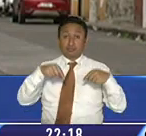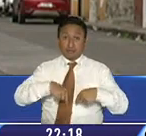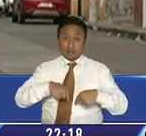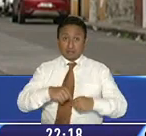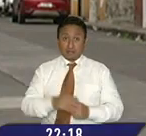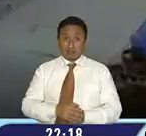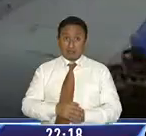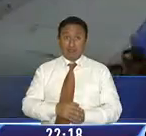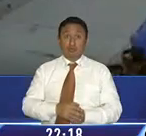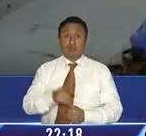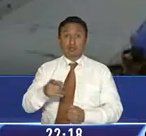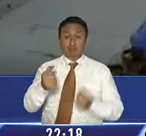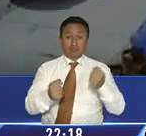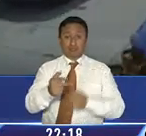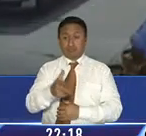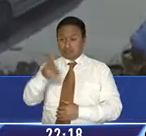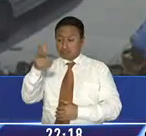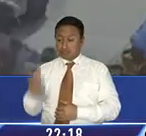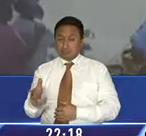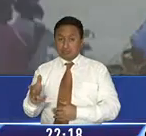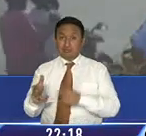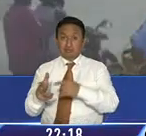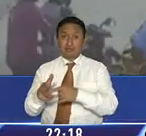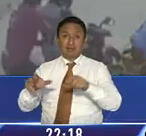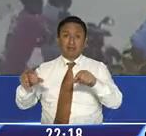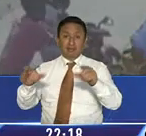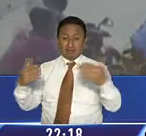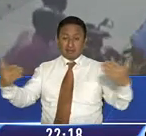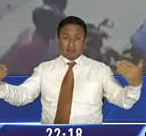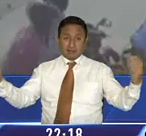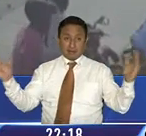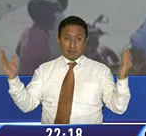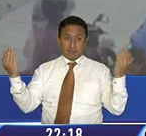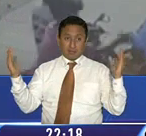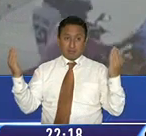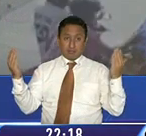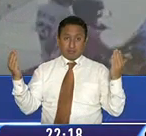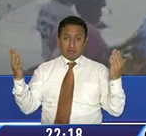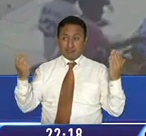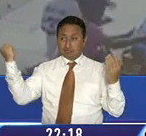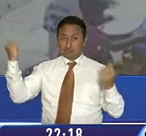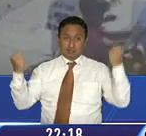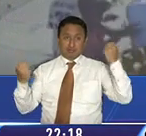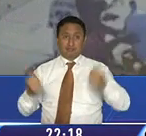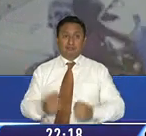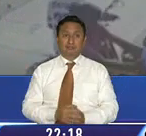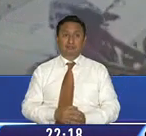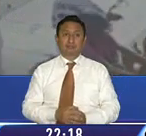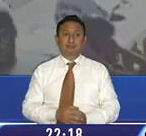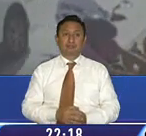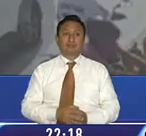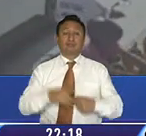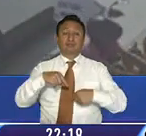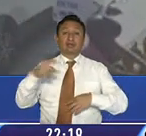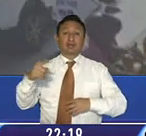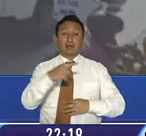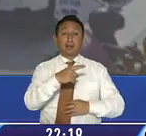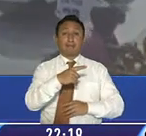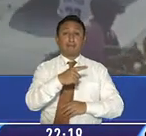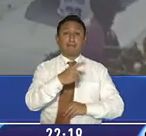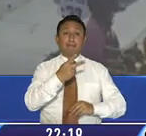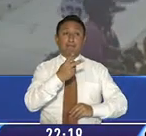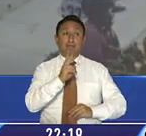uno deja el carro afuera, los espejos retrovisores es de diario. Aquí al vecino